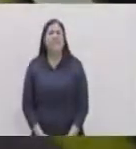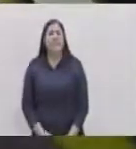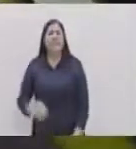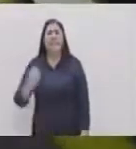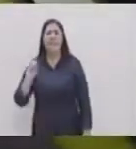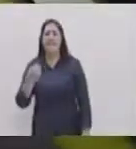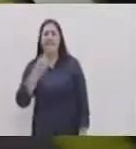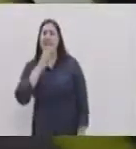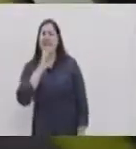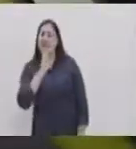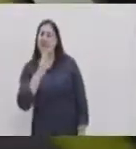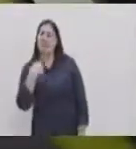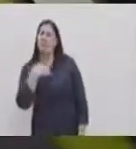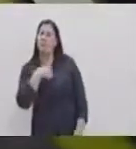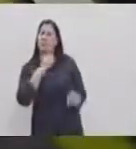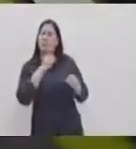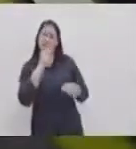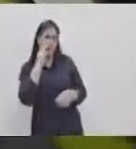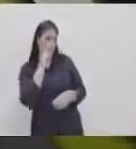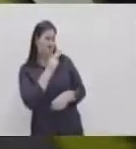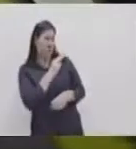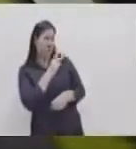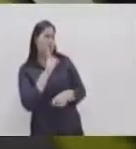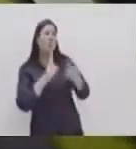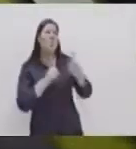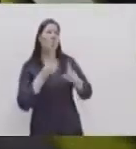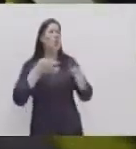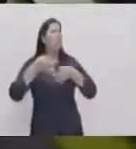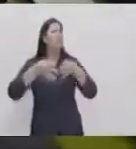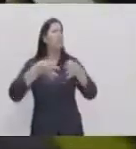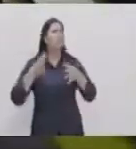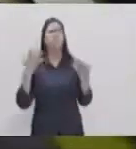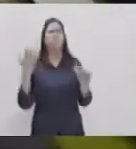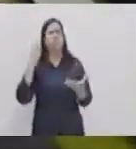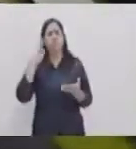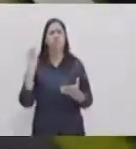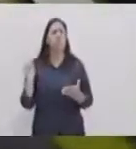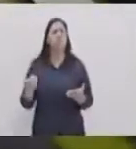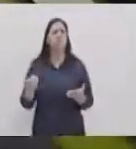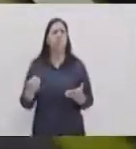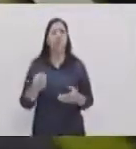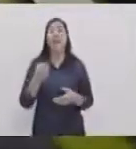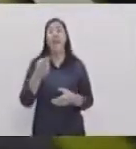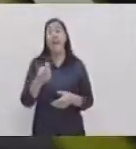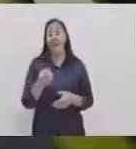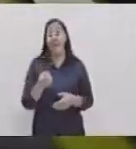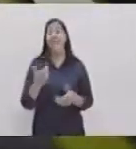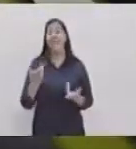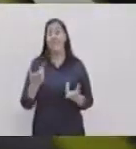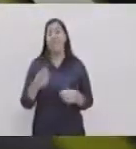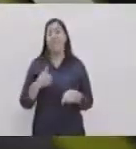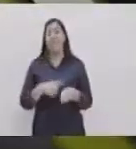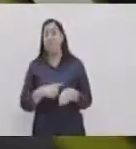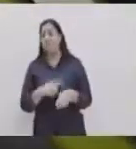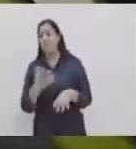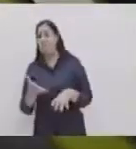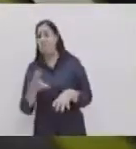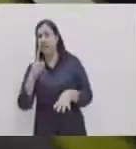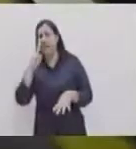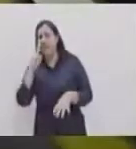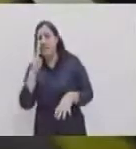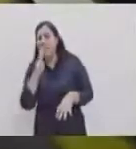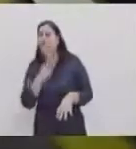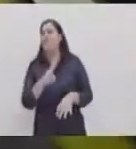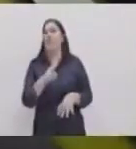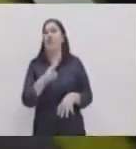¿Y qué es lo que podemos ver o cómo es la explicación de esta reacción? Ok, el momento en el que se ve